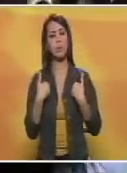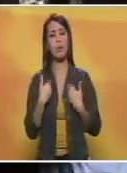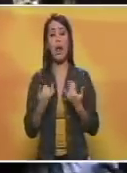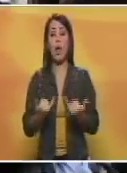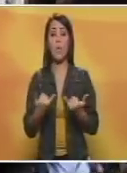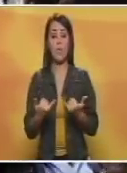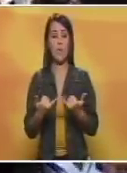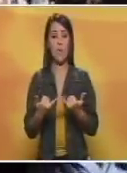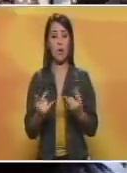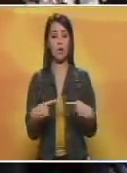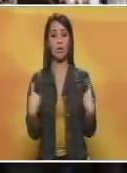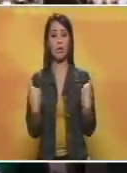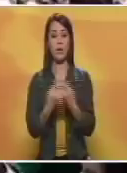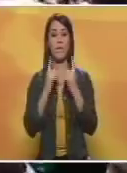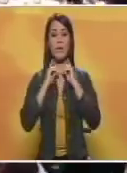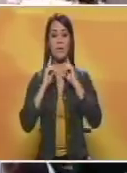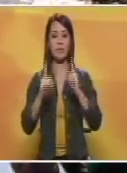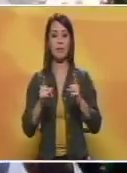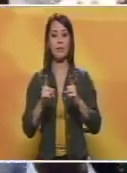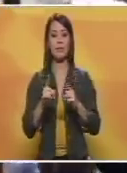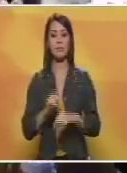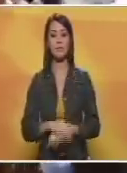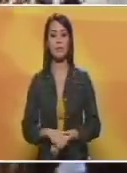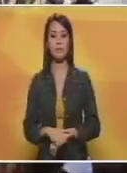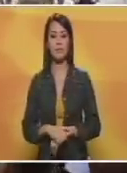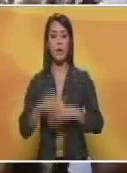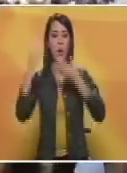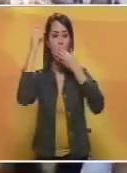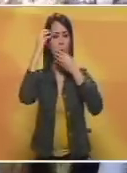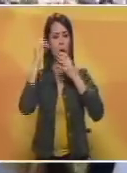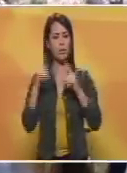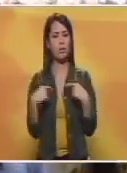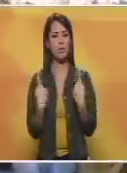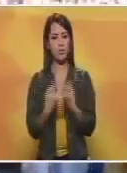en la vida de san bernardino